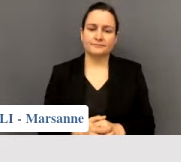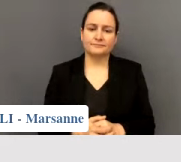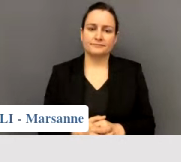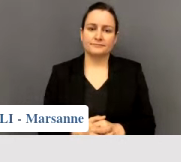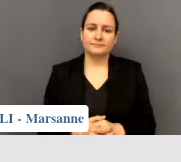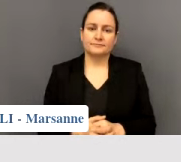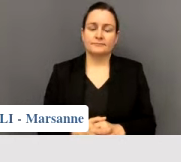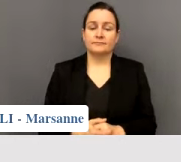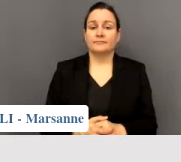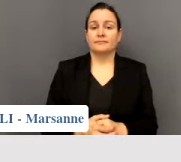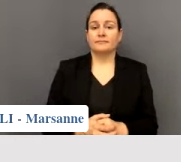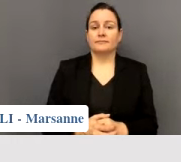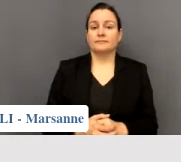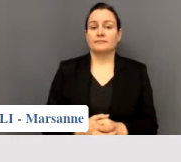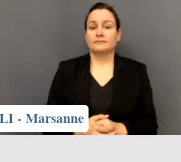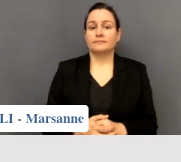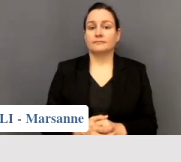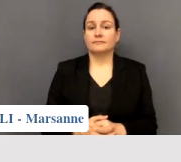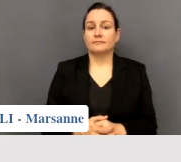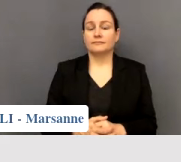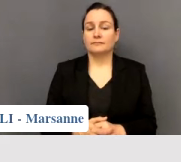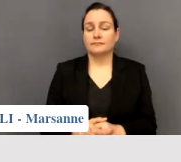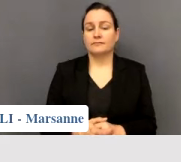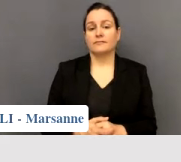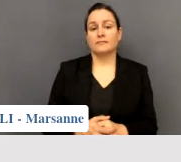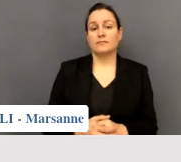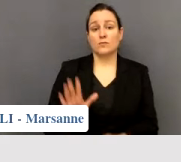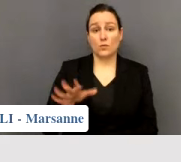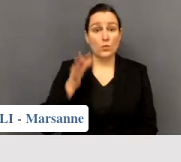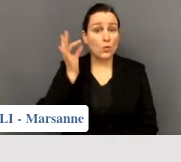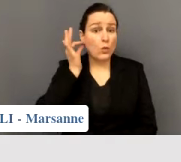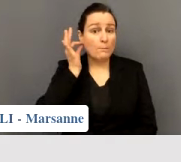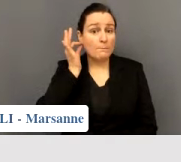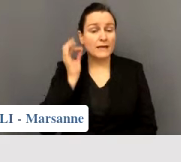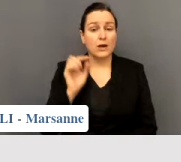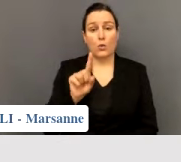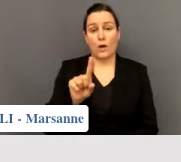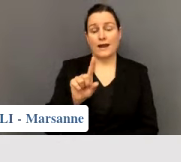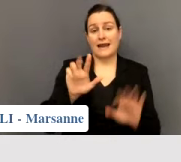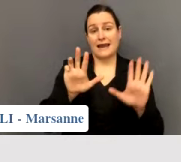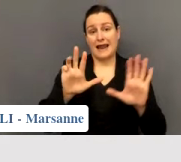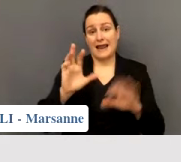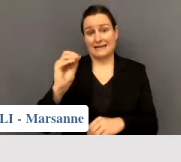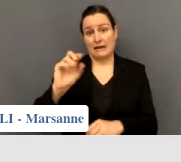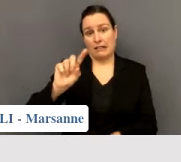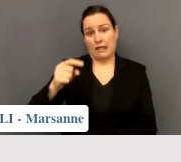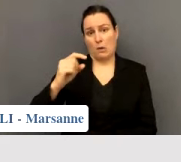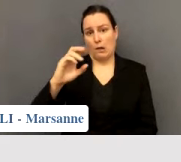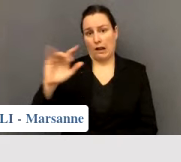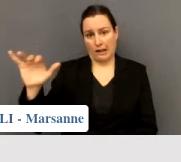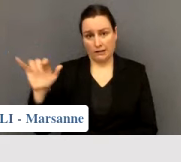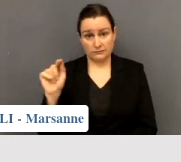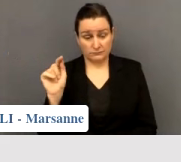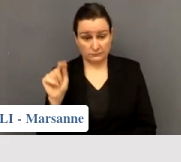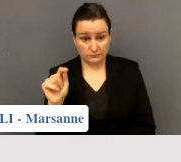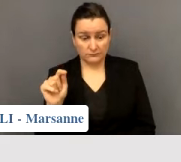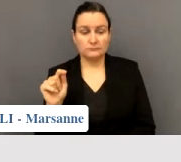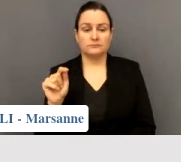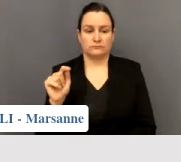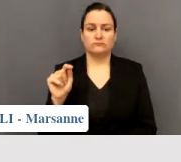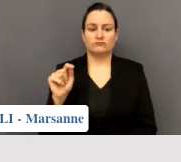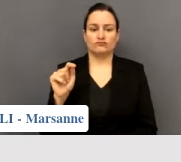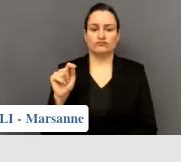de violencia de género recibieron el apoyo económico y el acompañamiento integral, que, como